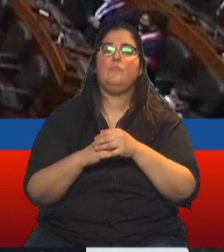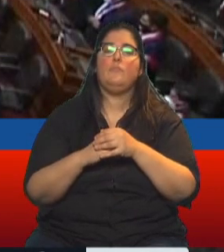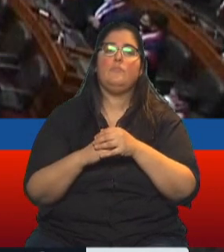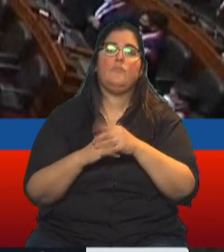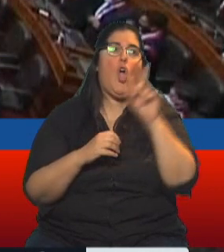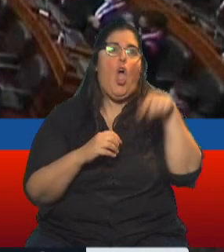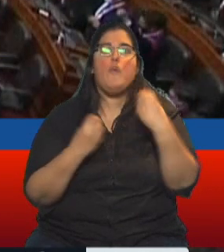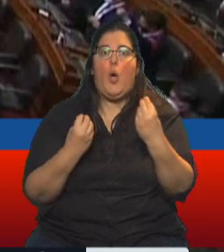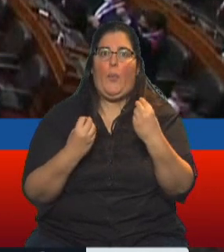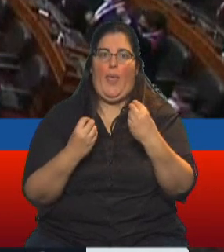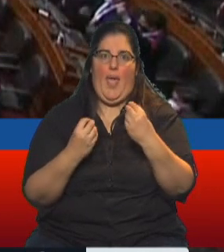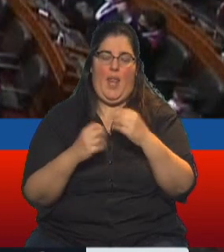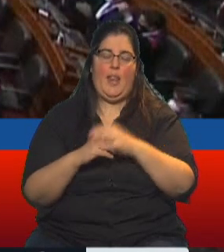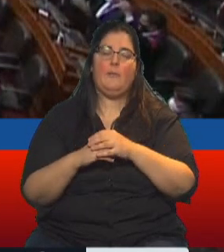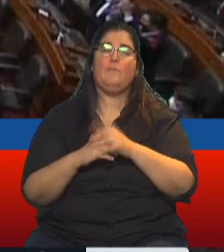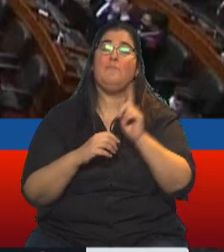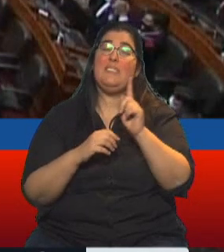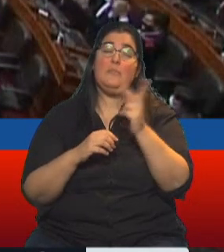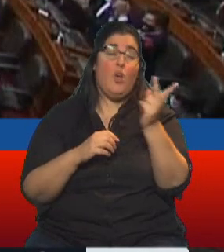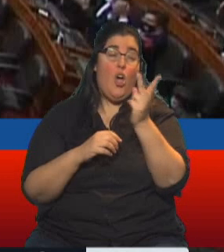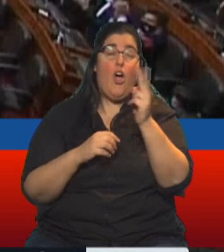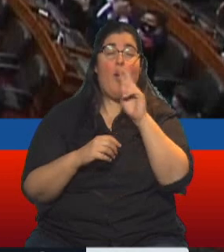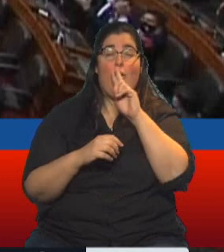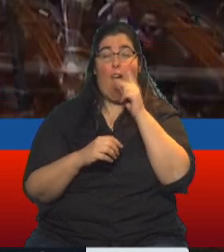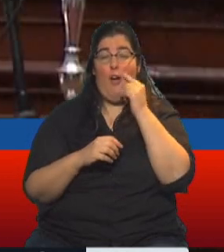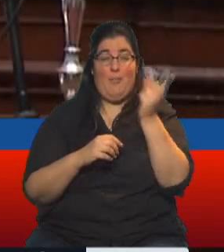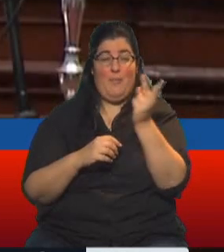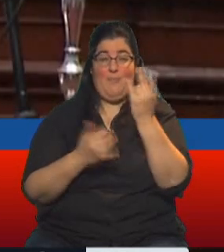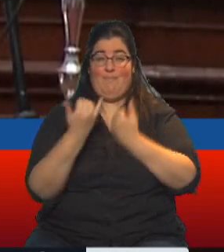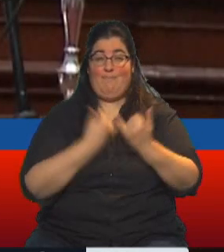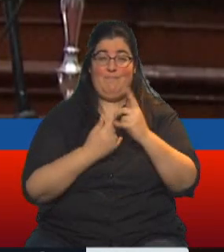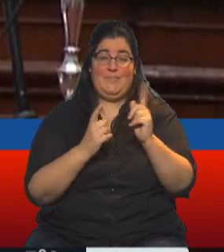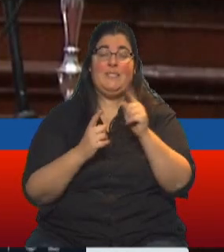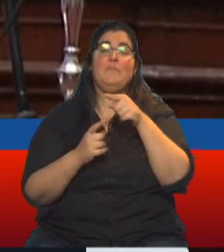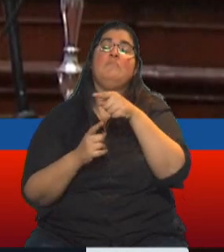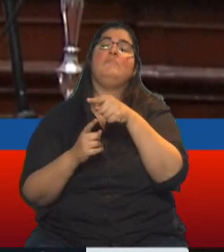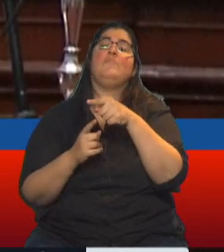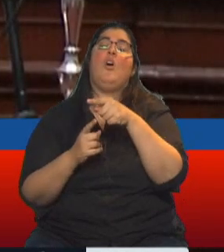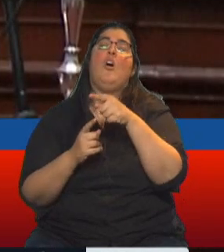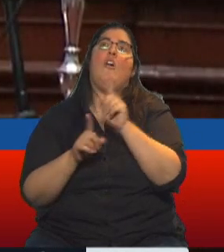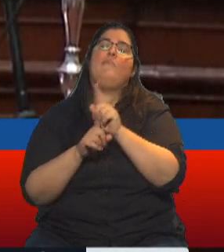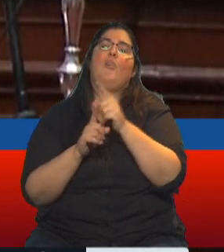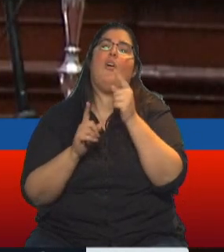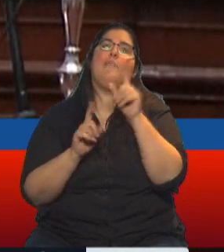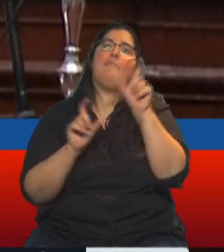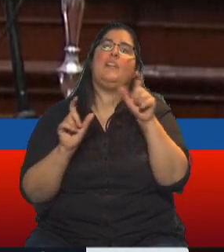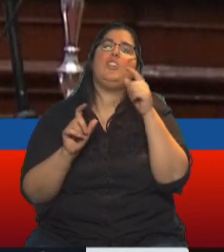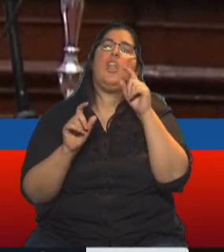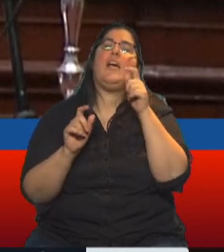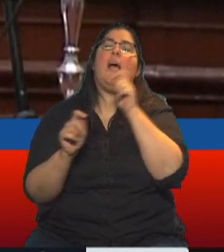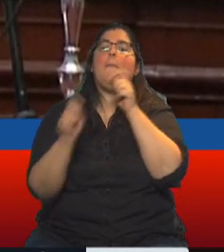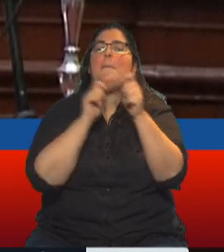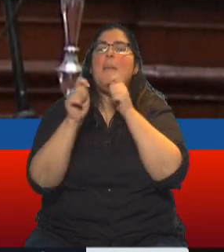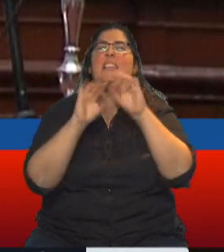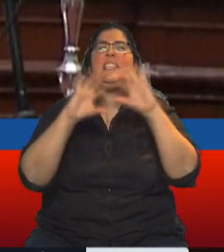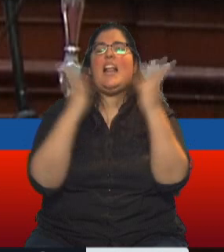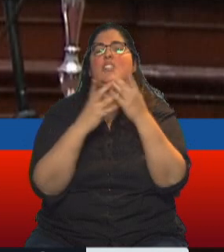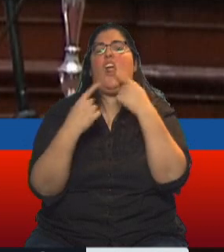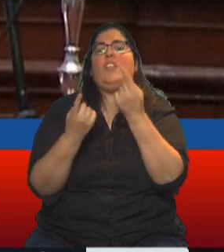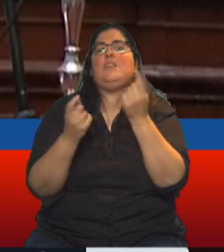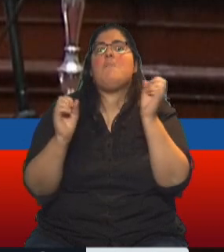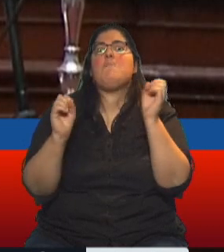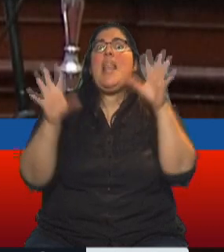origen. Ayelén y Rulo, este milagro económico peruano, como se lo llama sobre todo desde la prensa internacional en los últimos años, porque